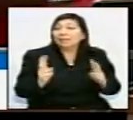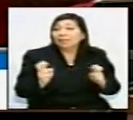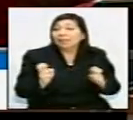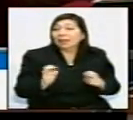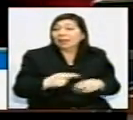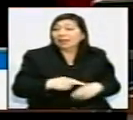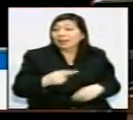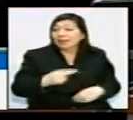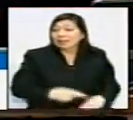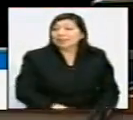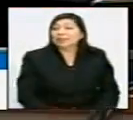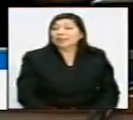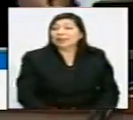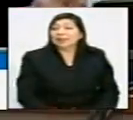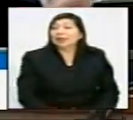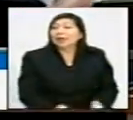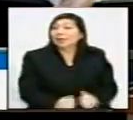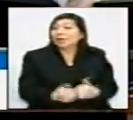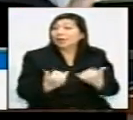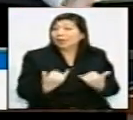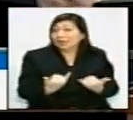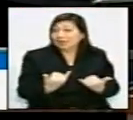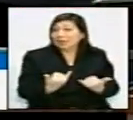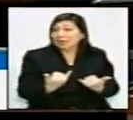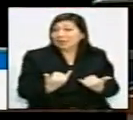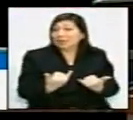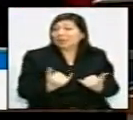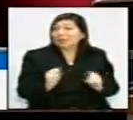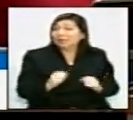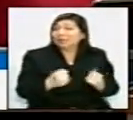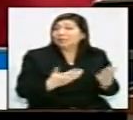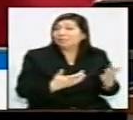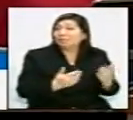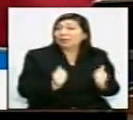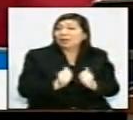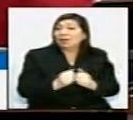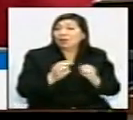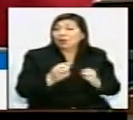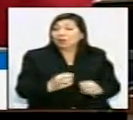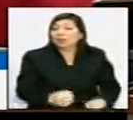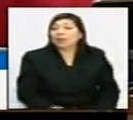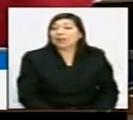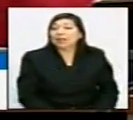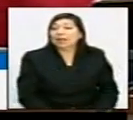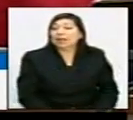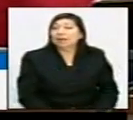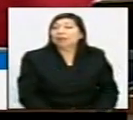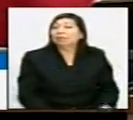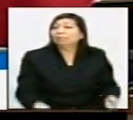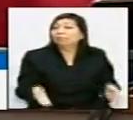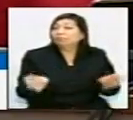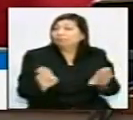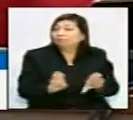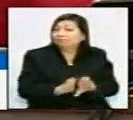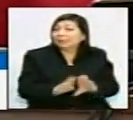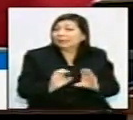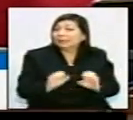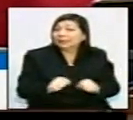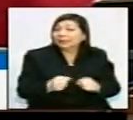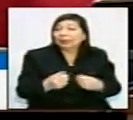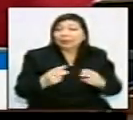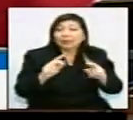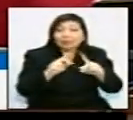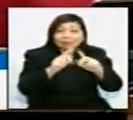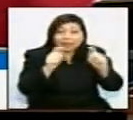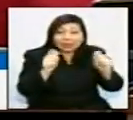y registro. Con este PIB se espera ayudar justamente a cerrar esta brecha que existe de